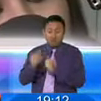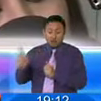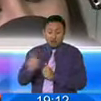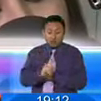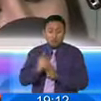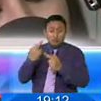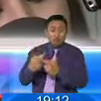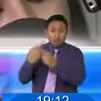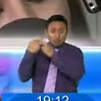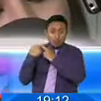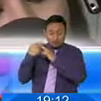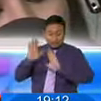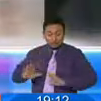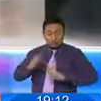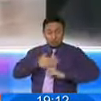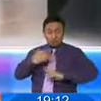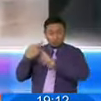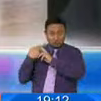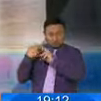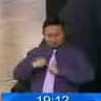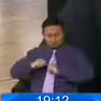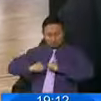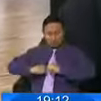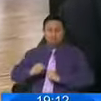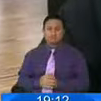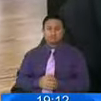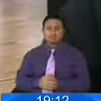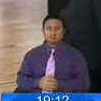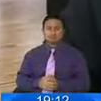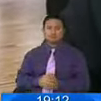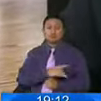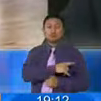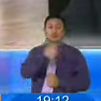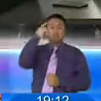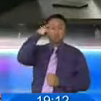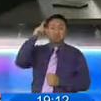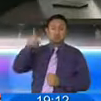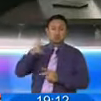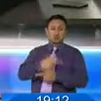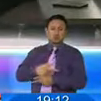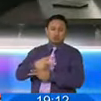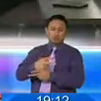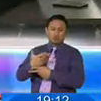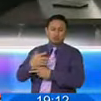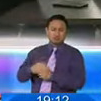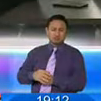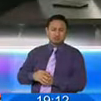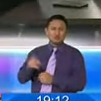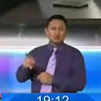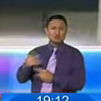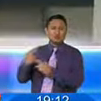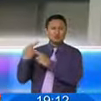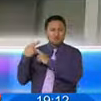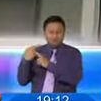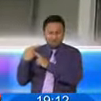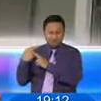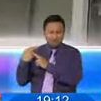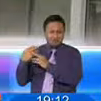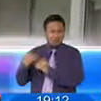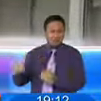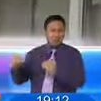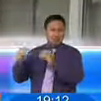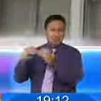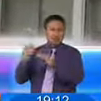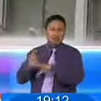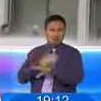su trabajo en el marco de su competencia. Yal considera que el Consejo se está extralimitando, pues dice que está sobrepasando las funciones que le otorgó